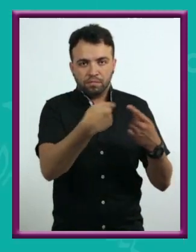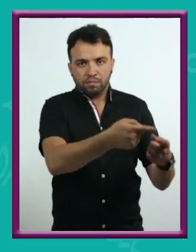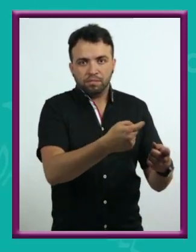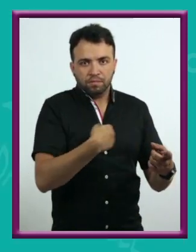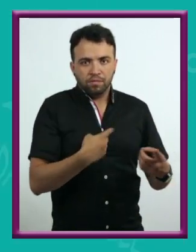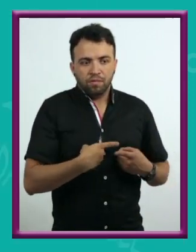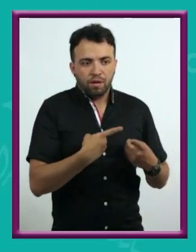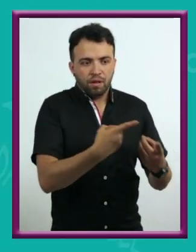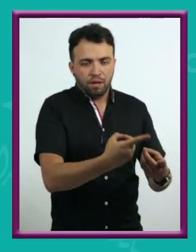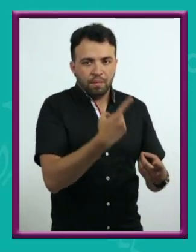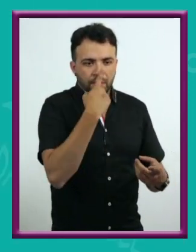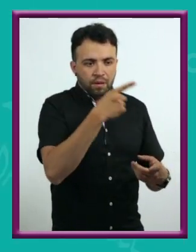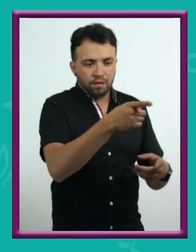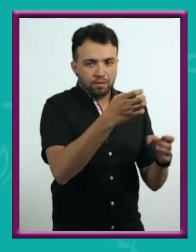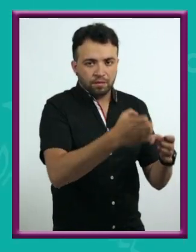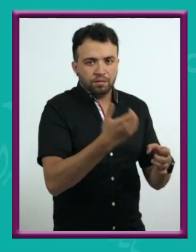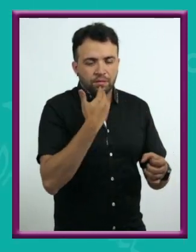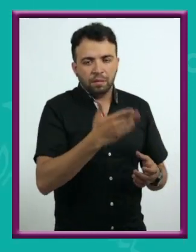ropa.